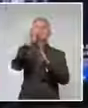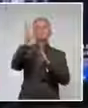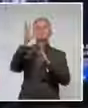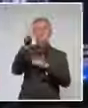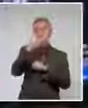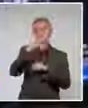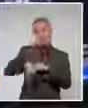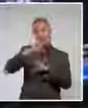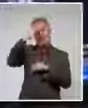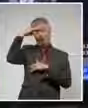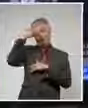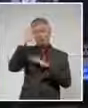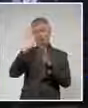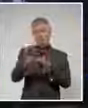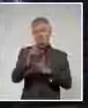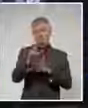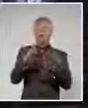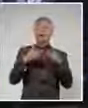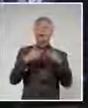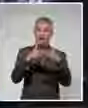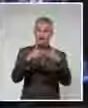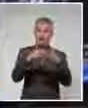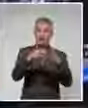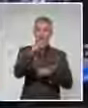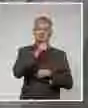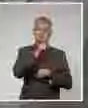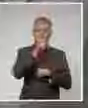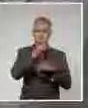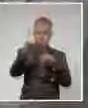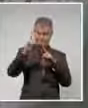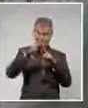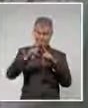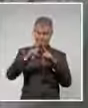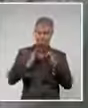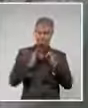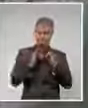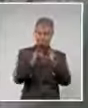isla. En Granma, Catiusca León, Sistema Informativo de la Televisión Cubana.